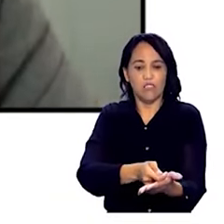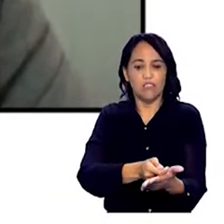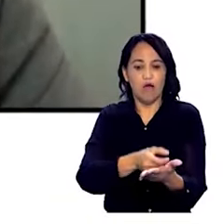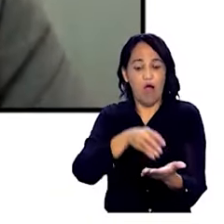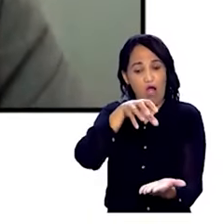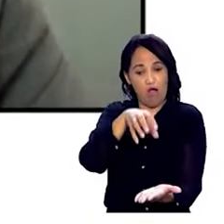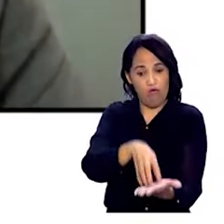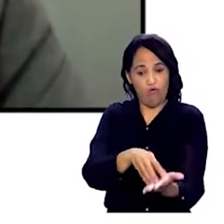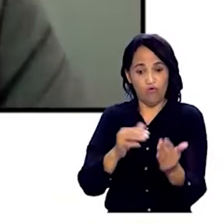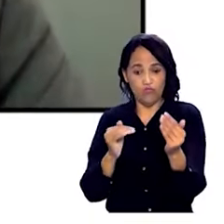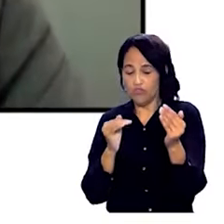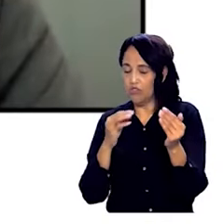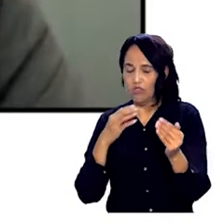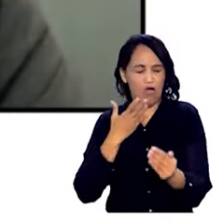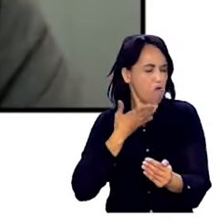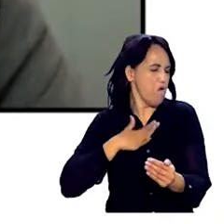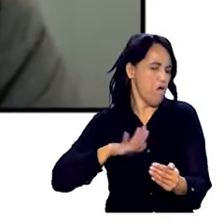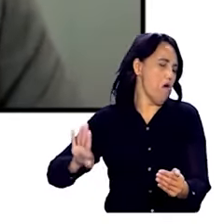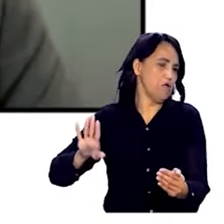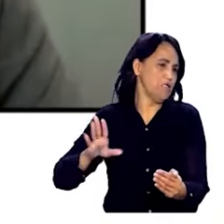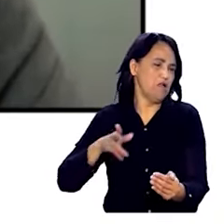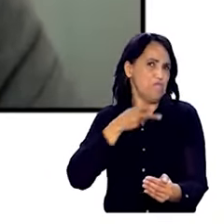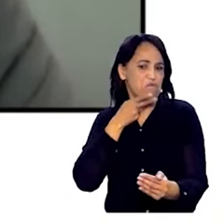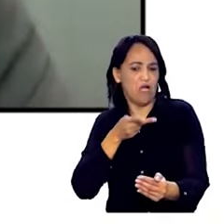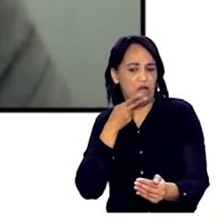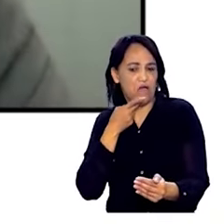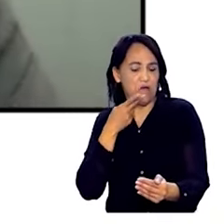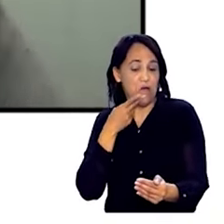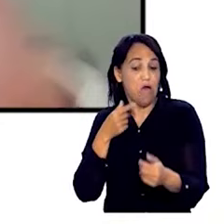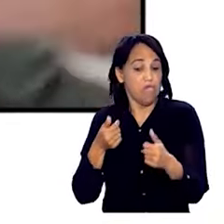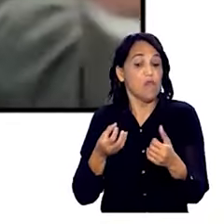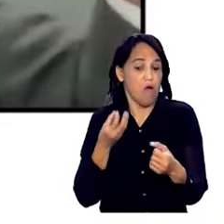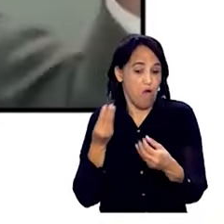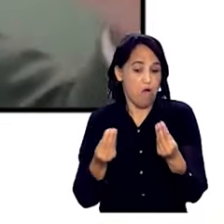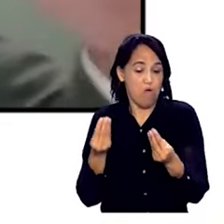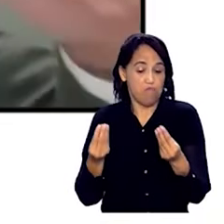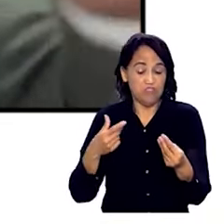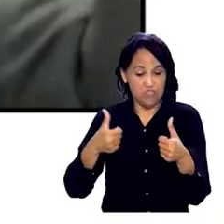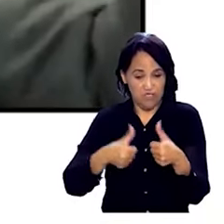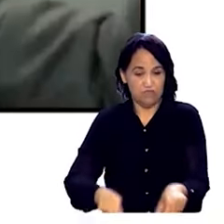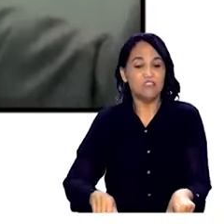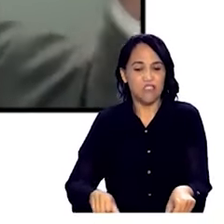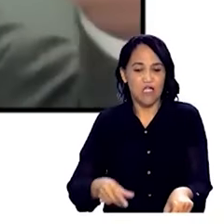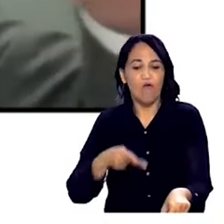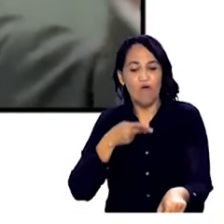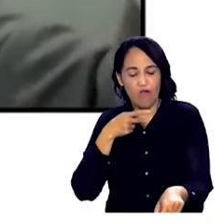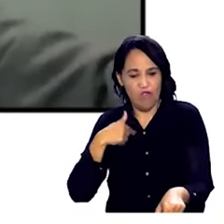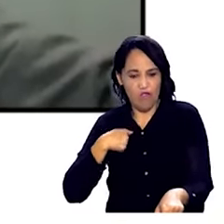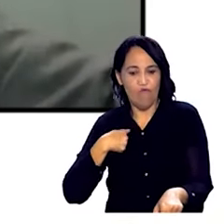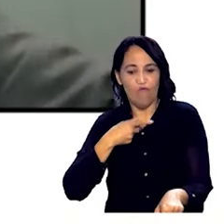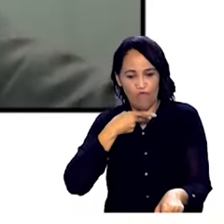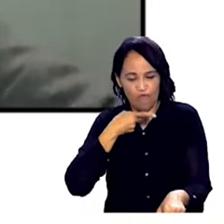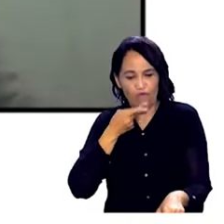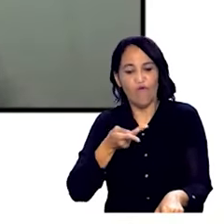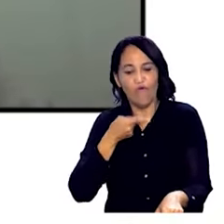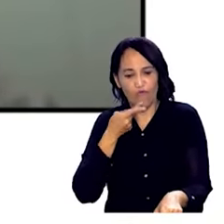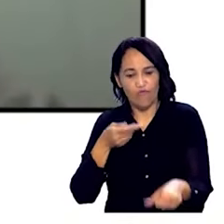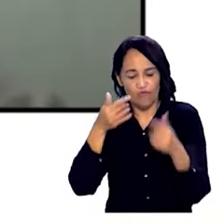decir una suerte de función de casación Del derecho Federal no deo dere